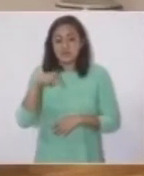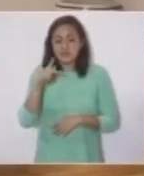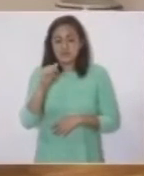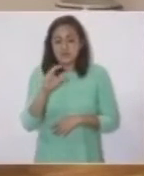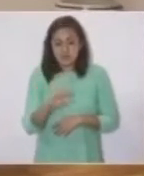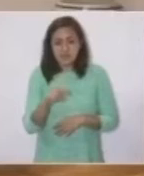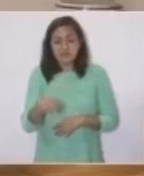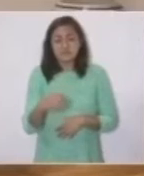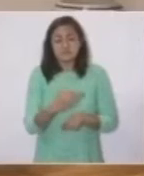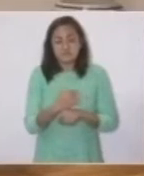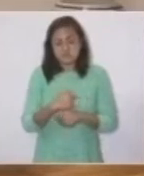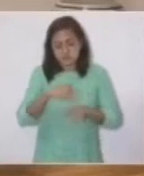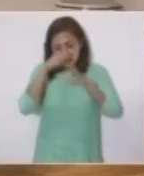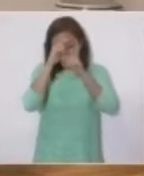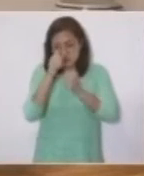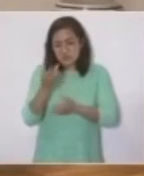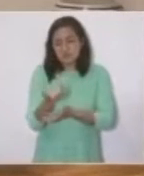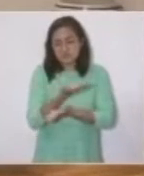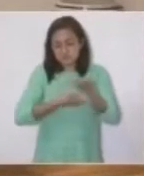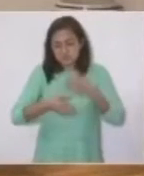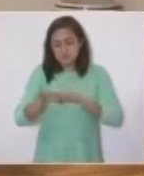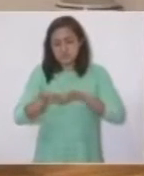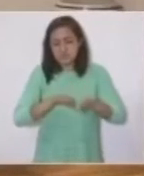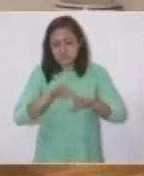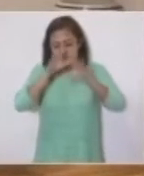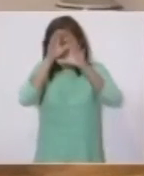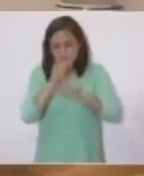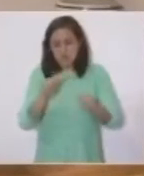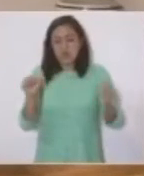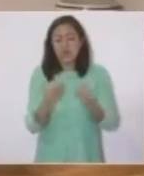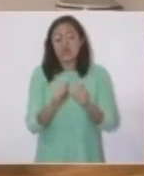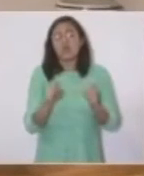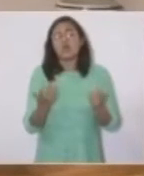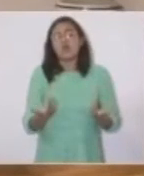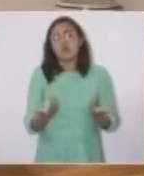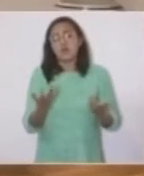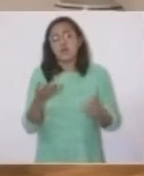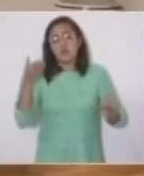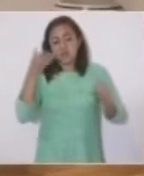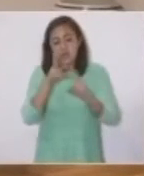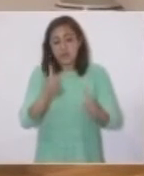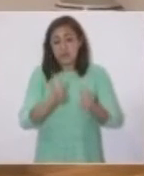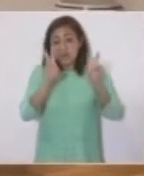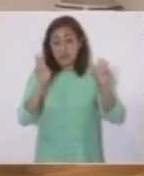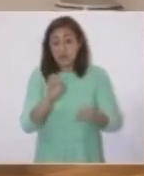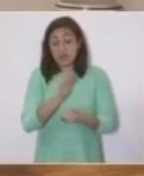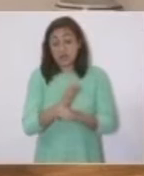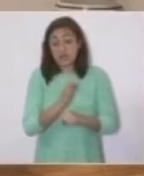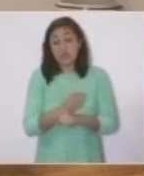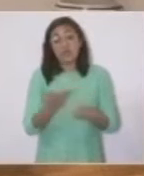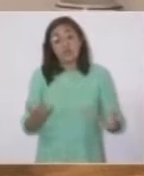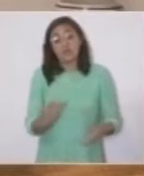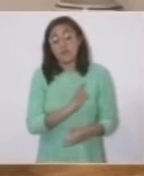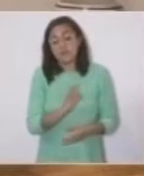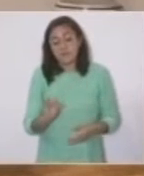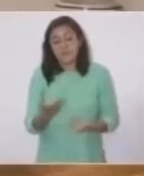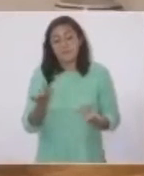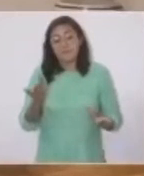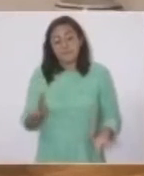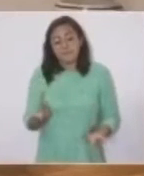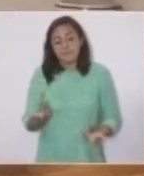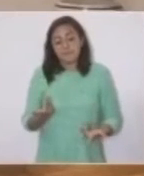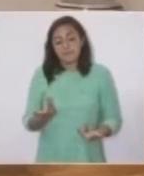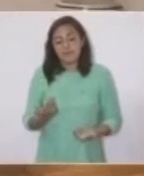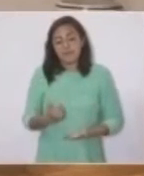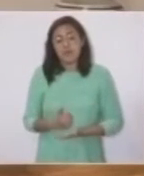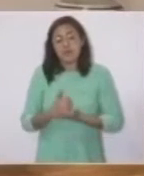le propuse tuviéramos una mesa de trabajo que tuviera como propósito este tema, este tema y poder, cómo